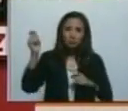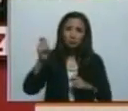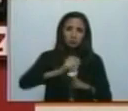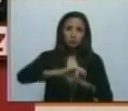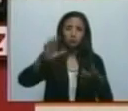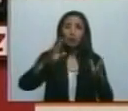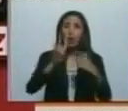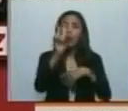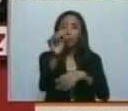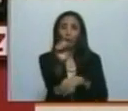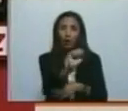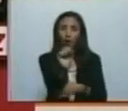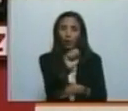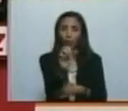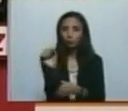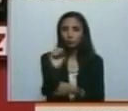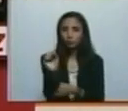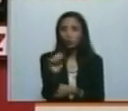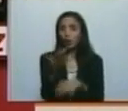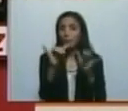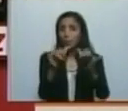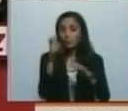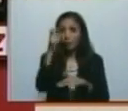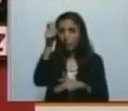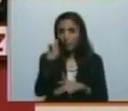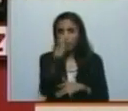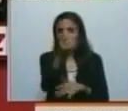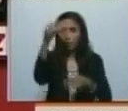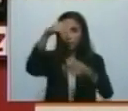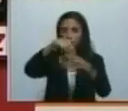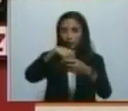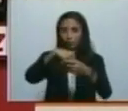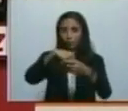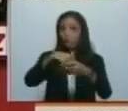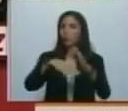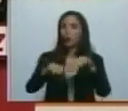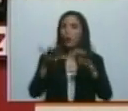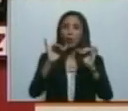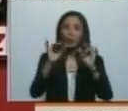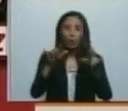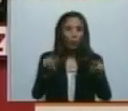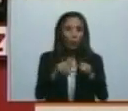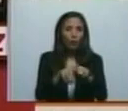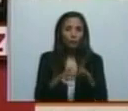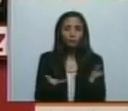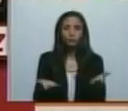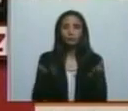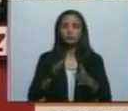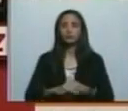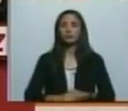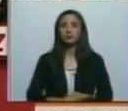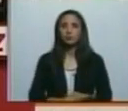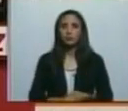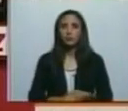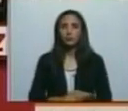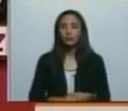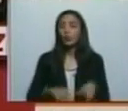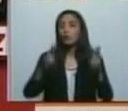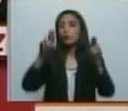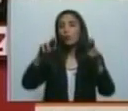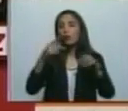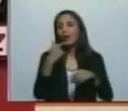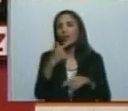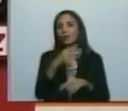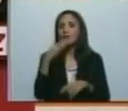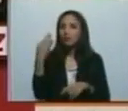dos vehículos donde iba la gente que iba a detenerlos. Nunca manifestaron voluntad verdadera